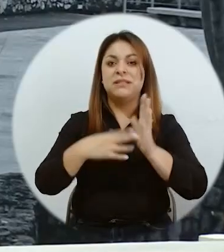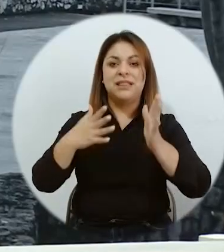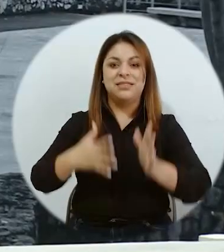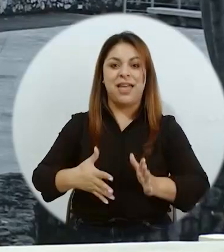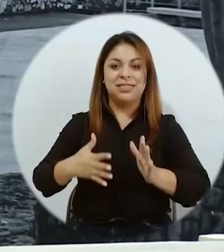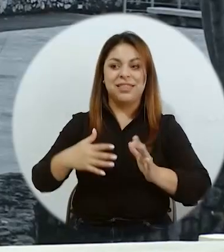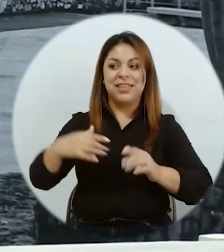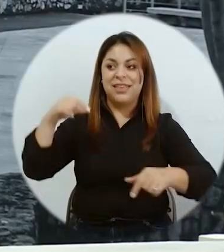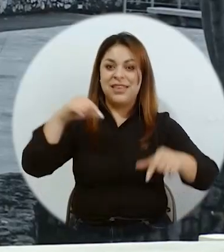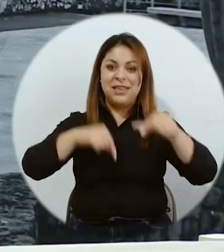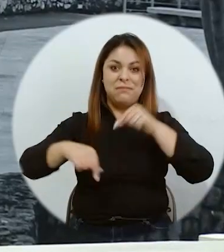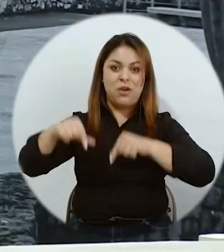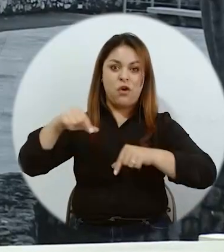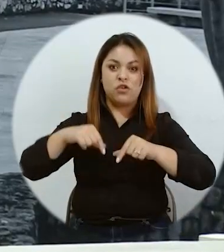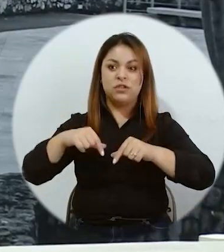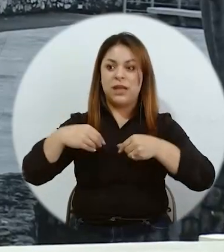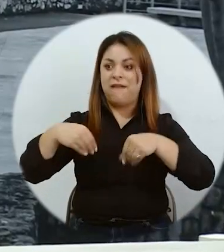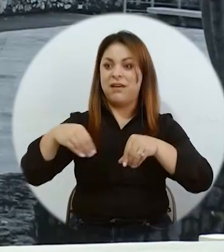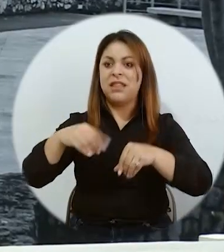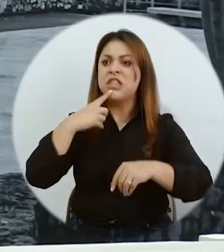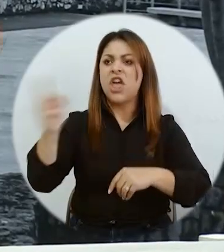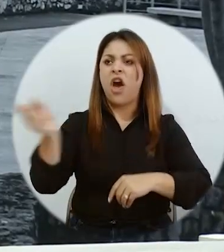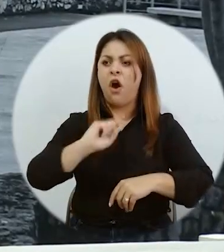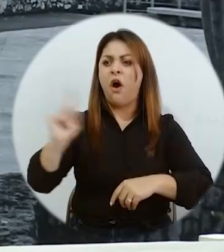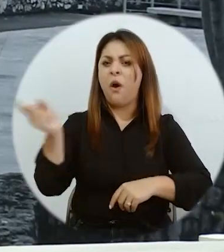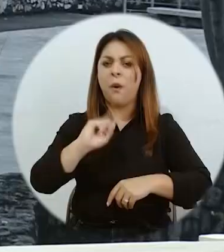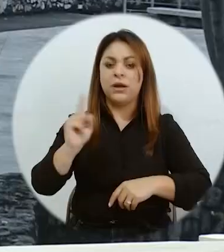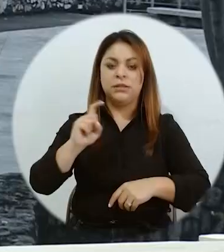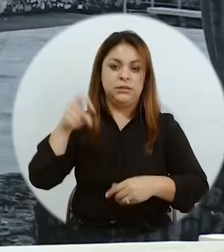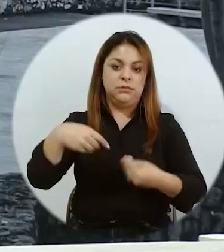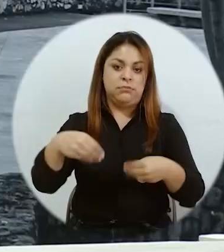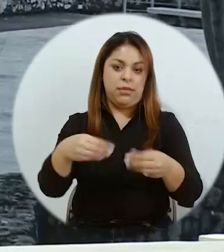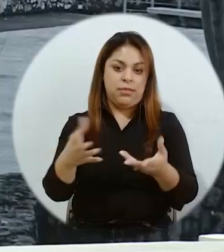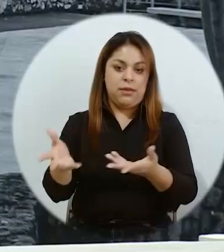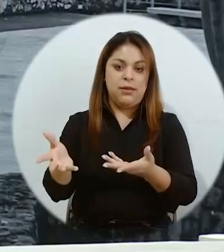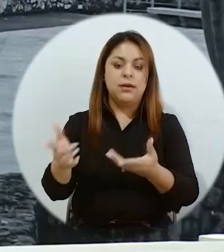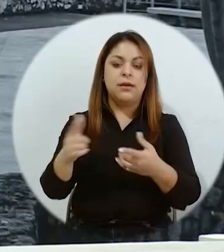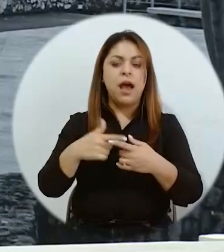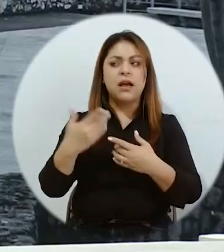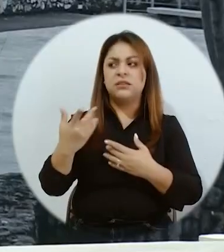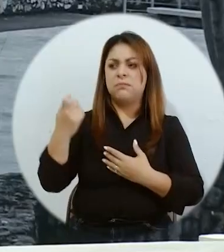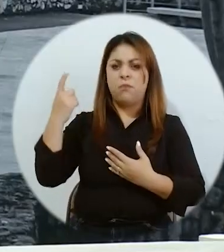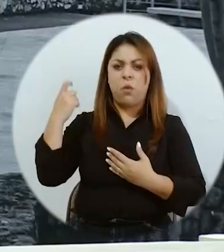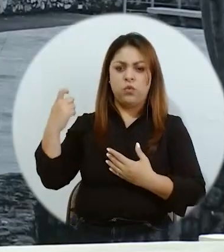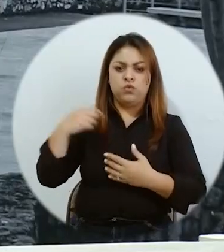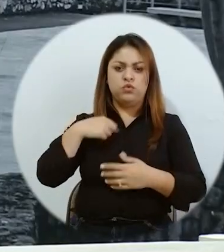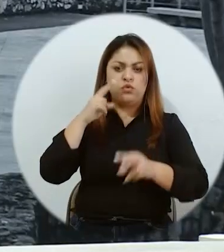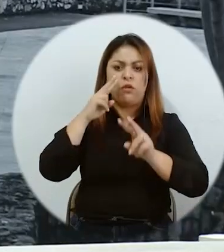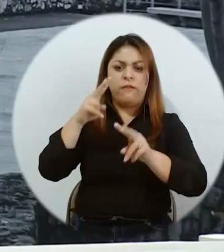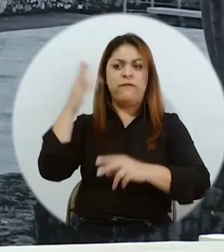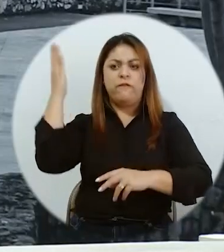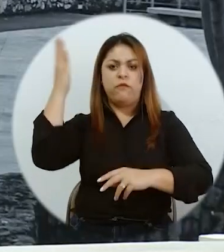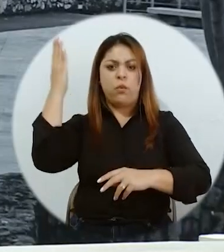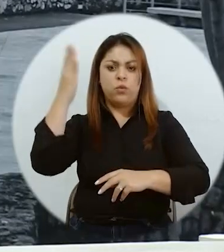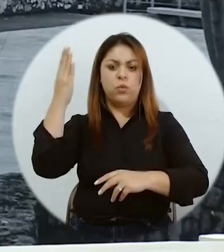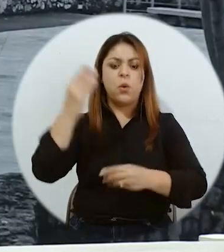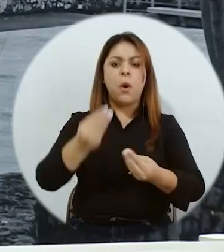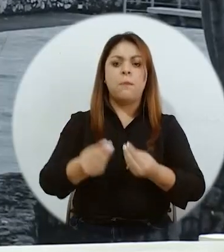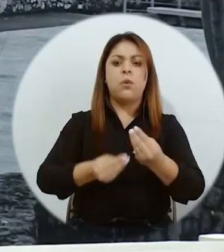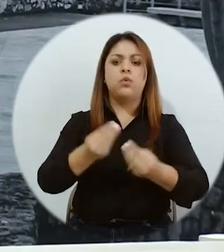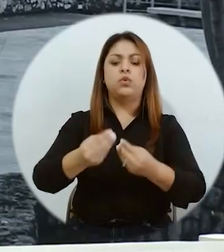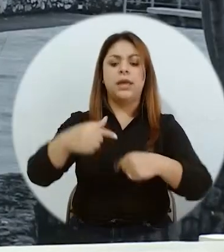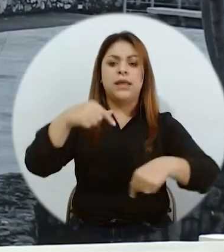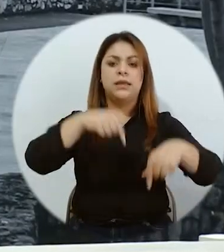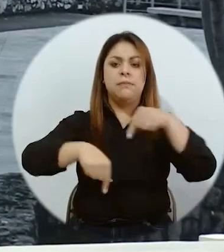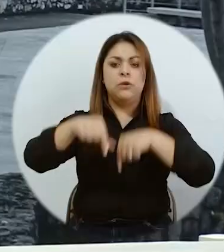de químicos, ¿verdad? Pegan el grito en el cielo y dicen, no, jamás, eso es imposible. Hace poco acaba de pasar un foro donde de los productores de químicos